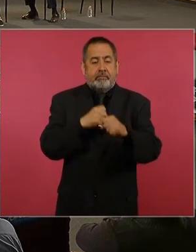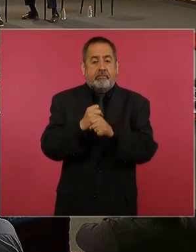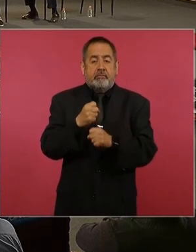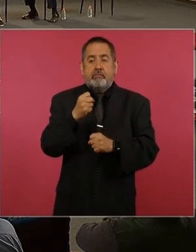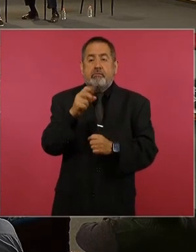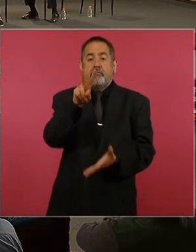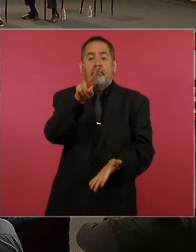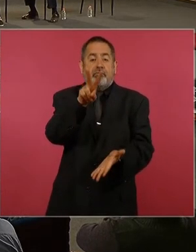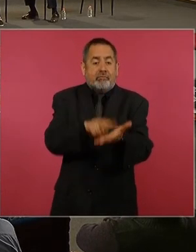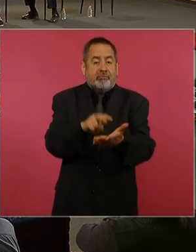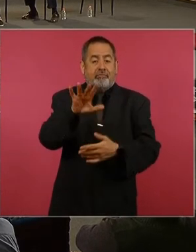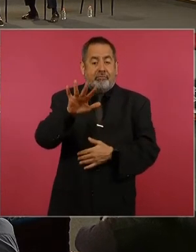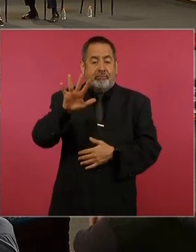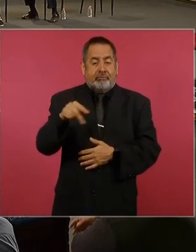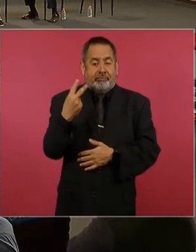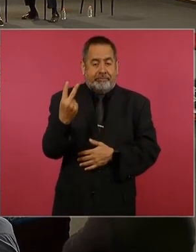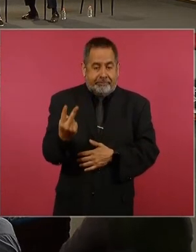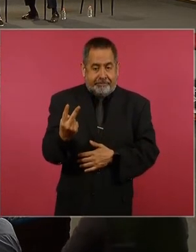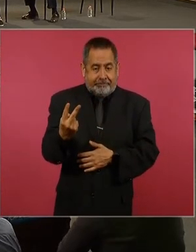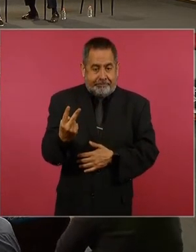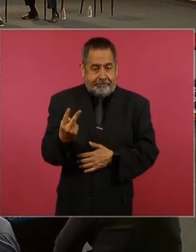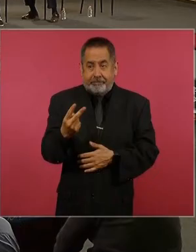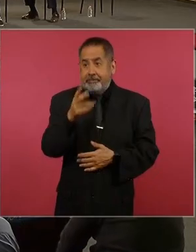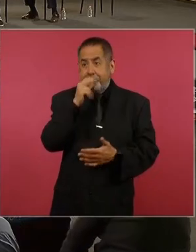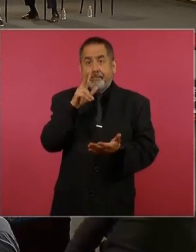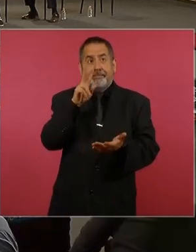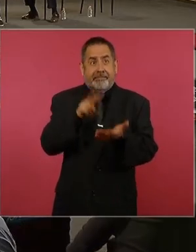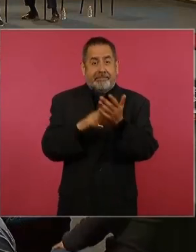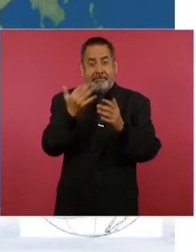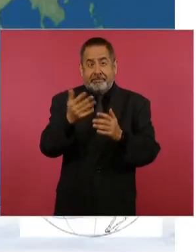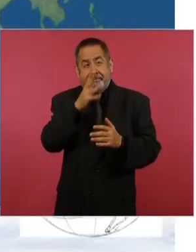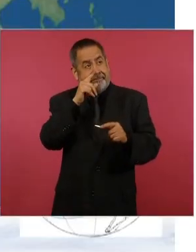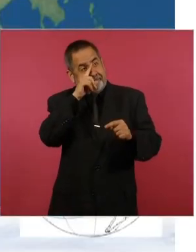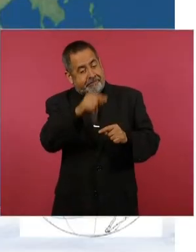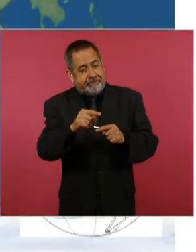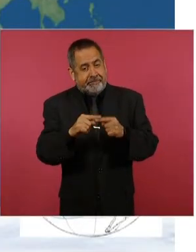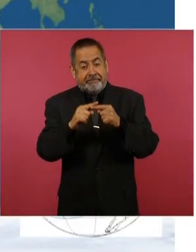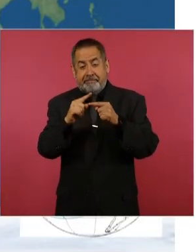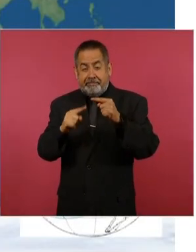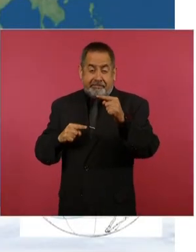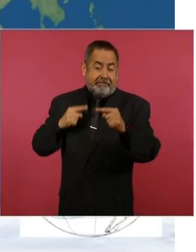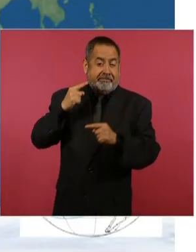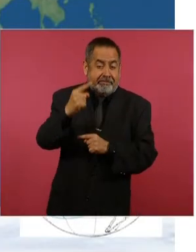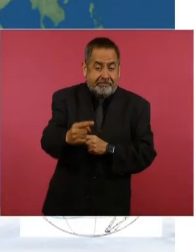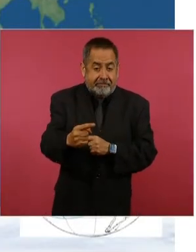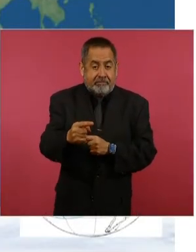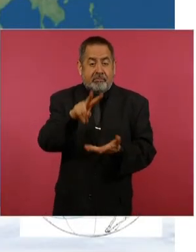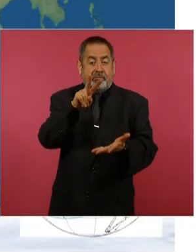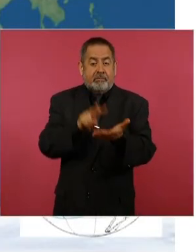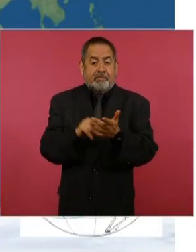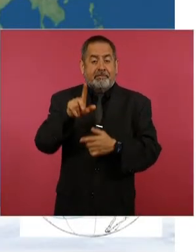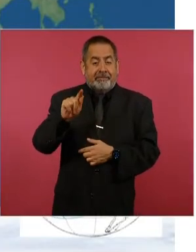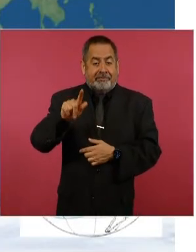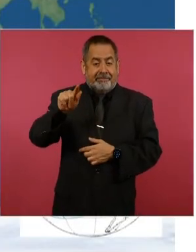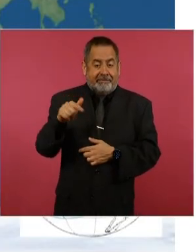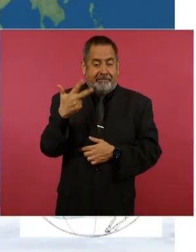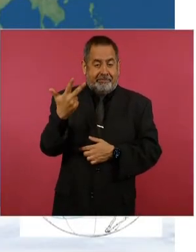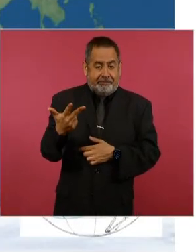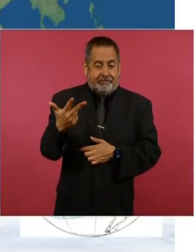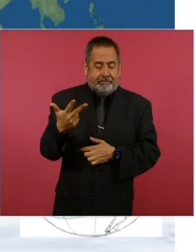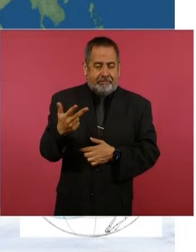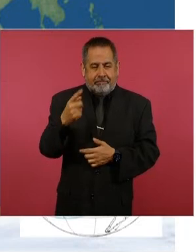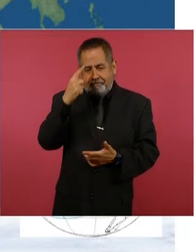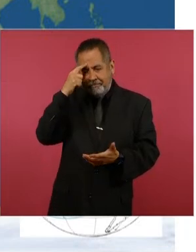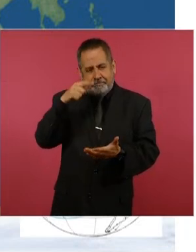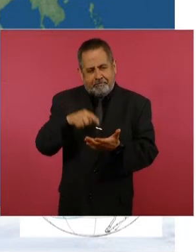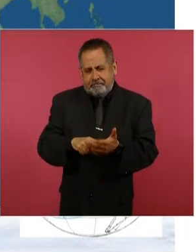2052, y si no podemos en el 2052, creo que la próxima será en el 2078. Yo creo que yo ya